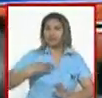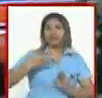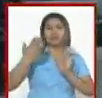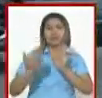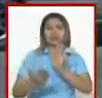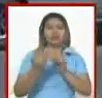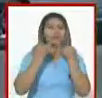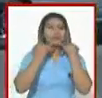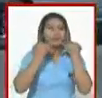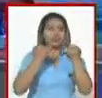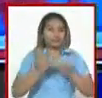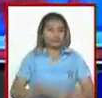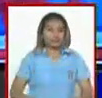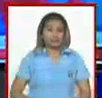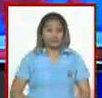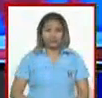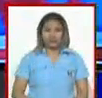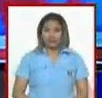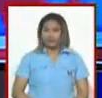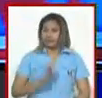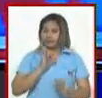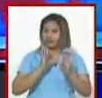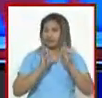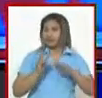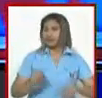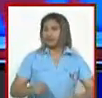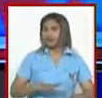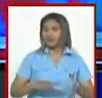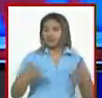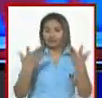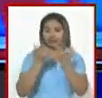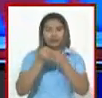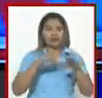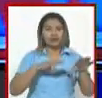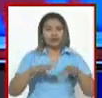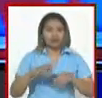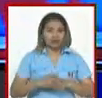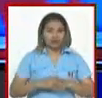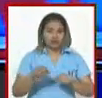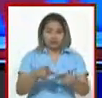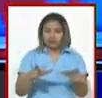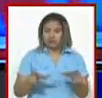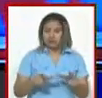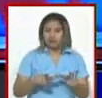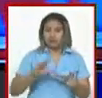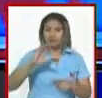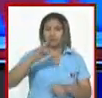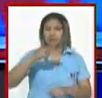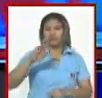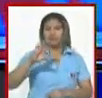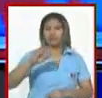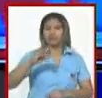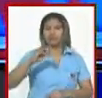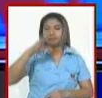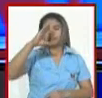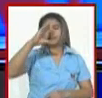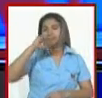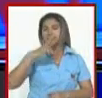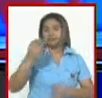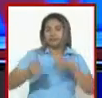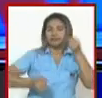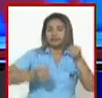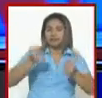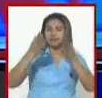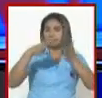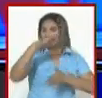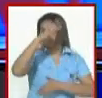a declarar hablamos ahora de un hecho de tránsito que se registró en la zona de la cuchilla un conductor